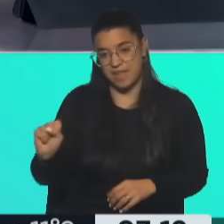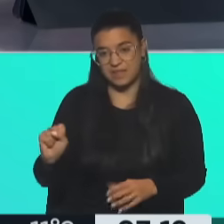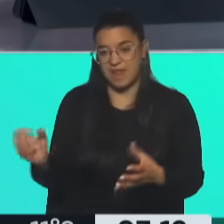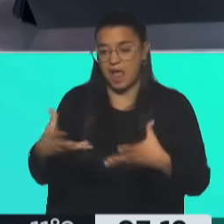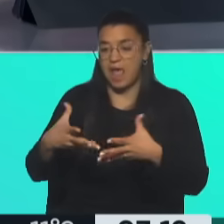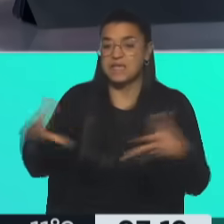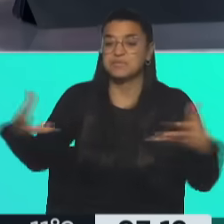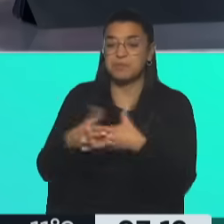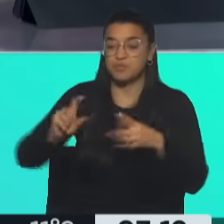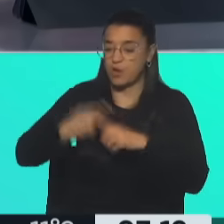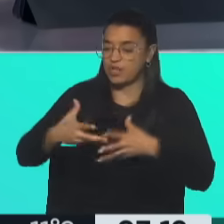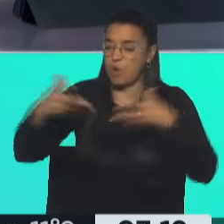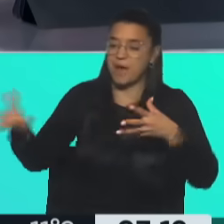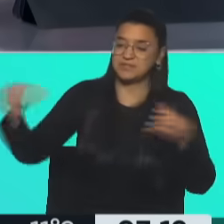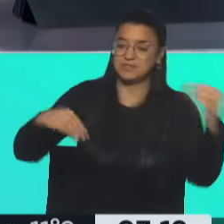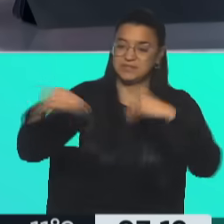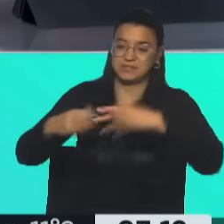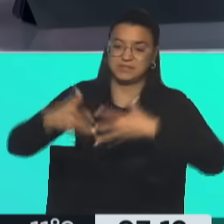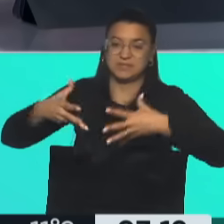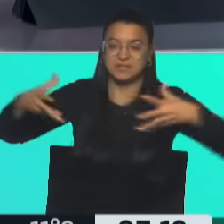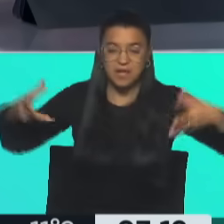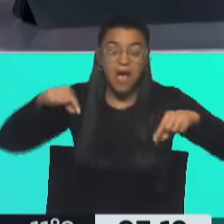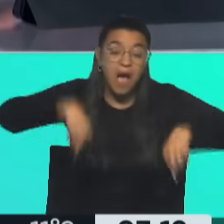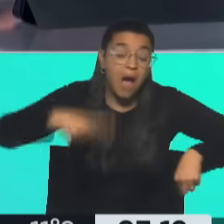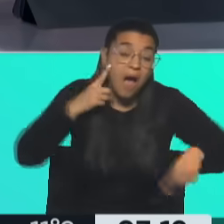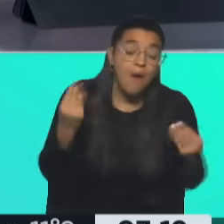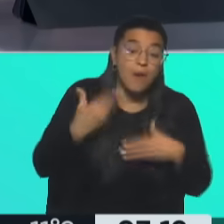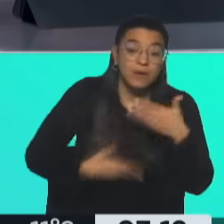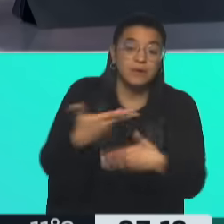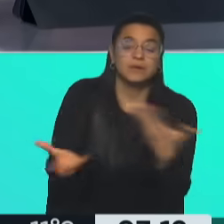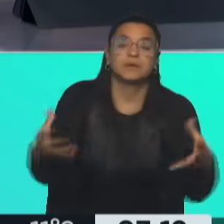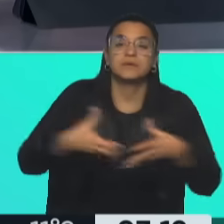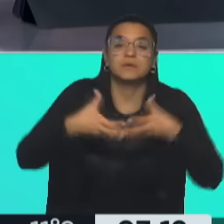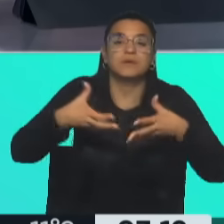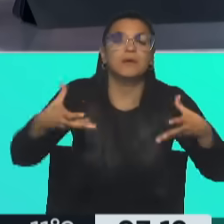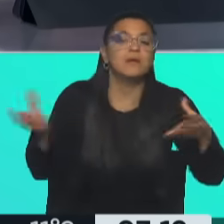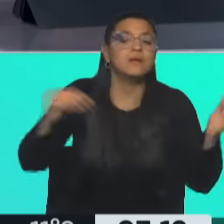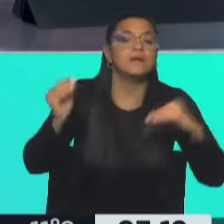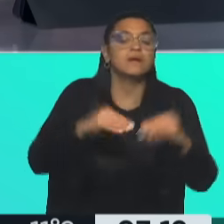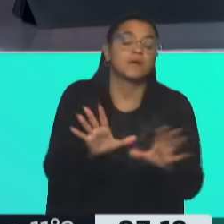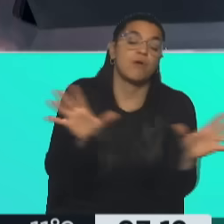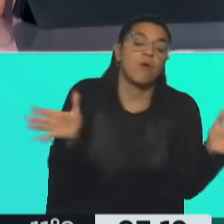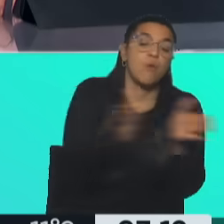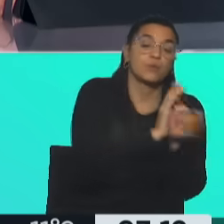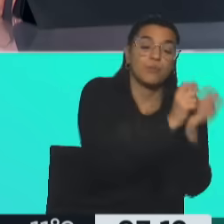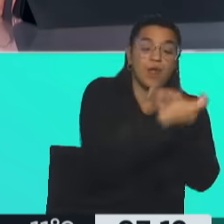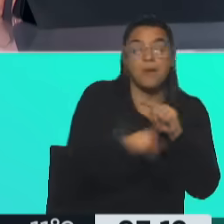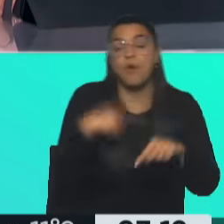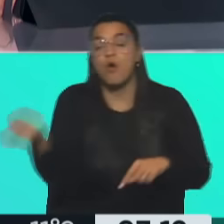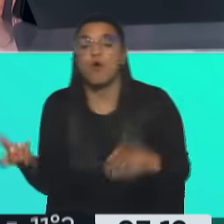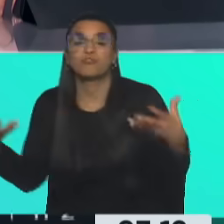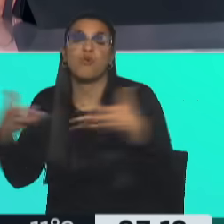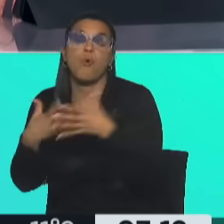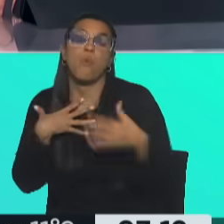habrá Entonces ahora que empezar a evaluar Cuáles son la instancias de ampliación que tiene por un lado Juntos por el cambio por otro lado